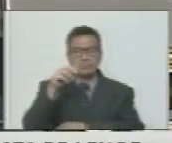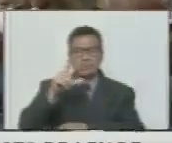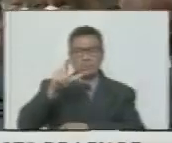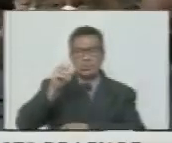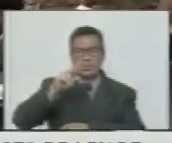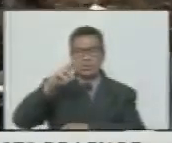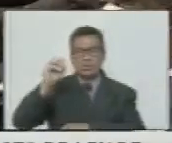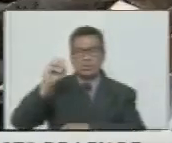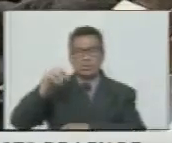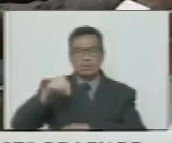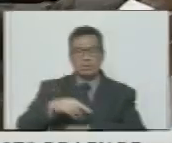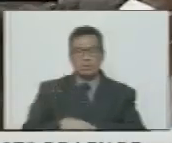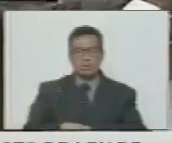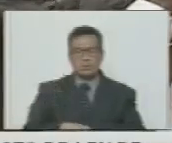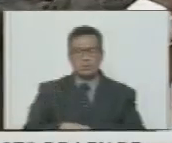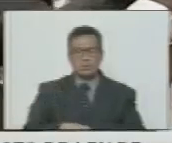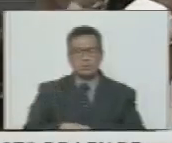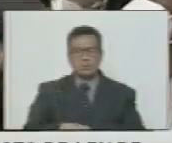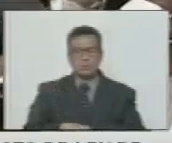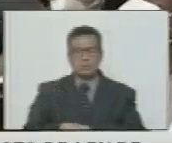Diputado Rondero, sobre la solvencia moral.